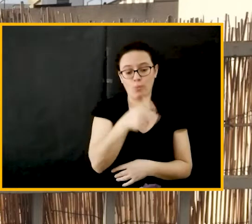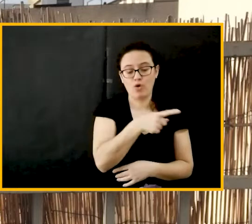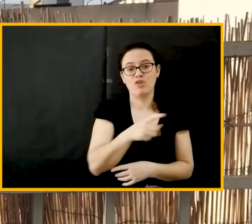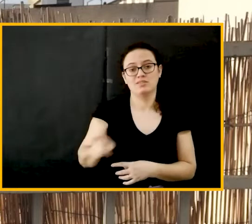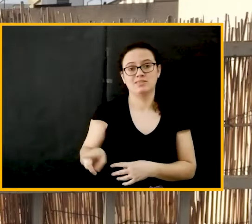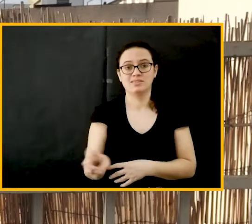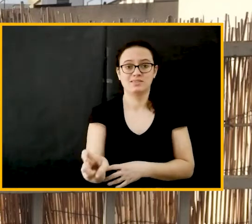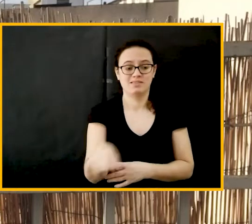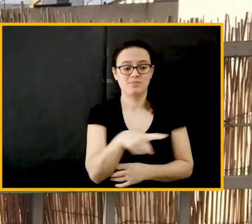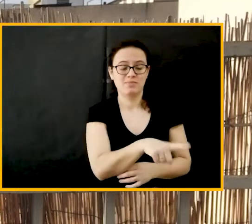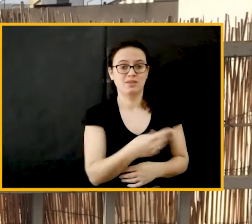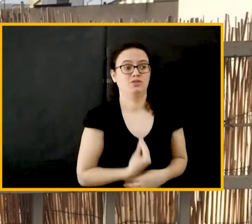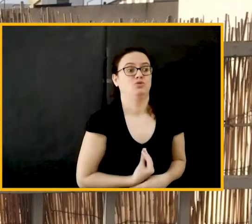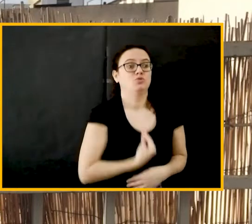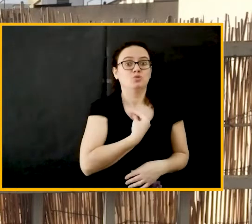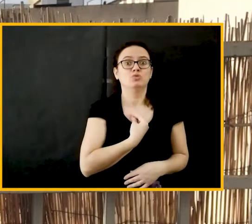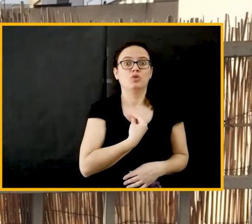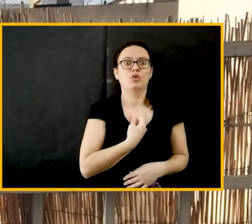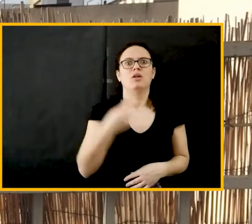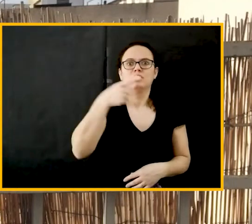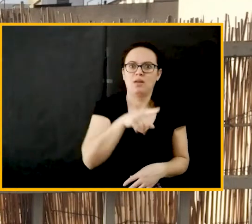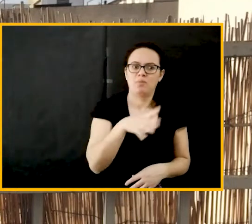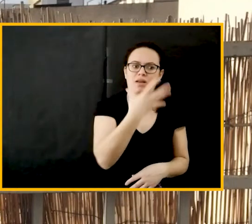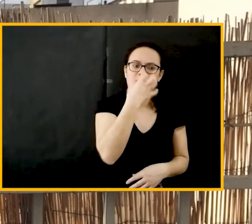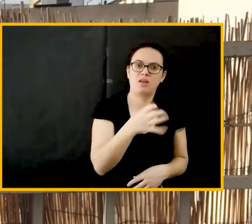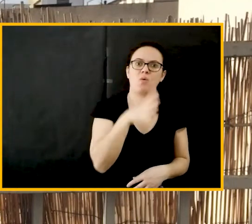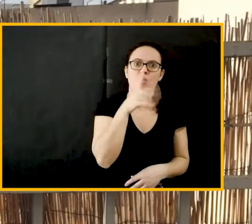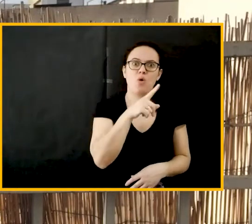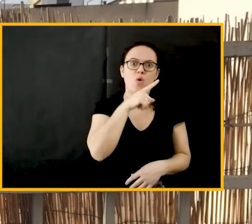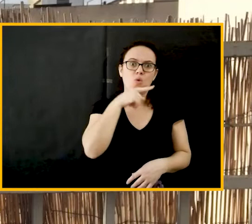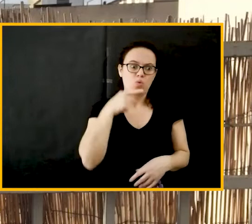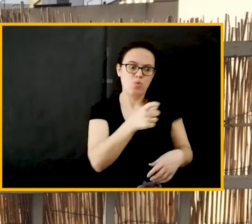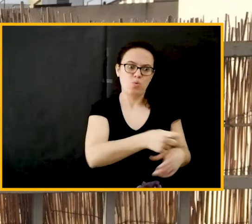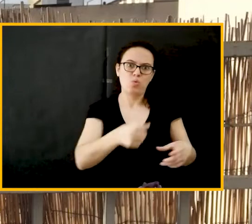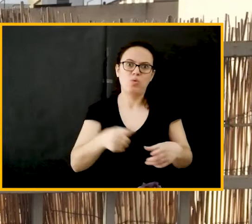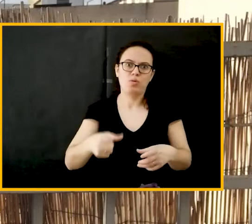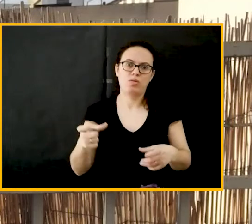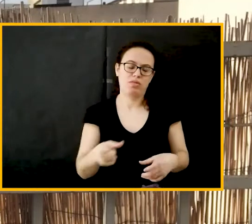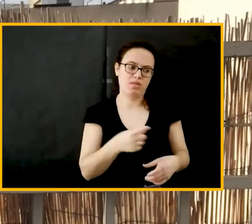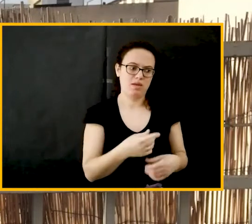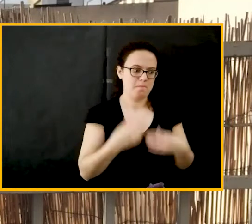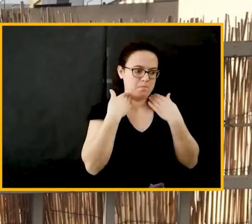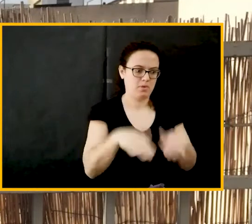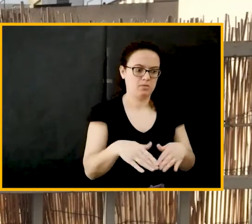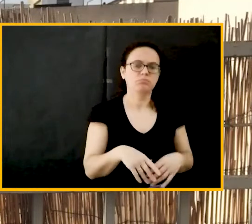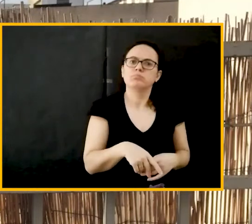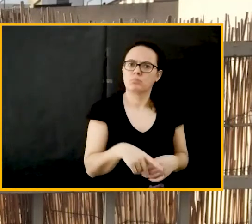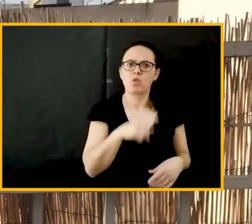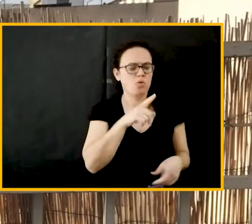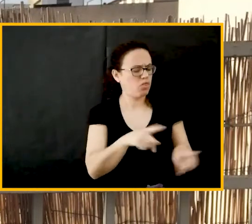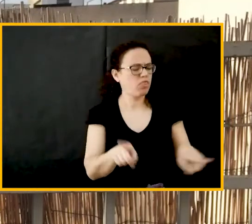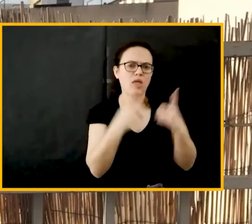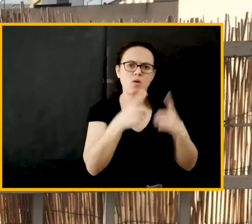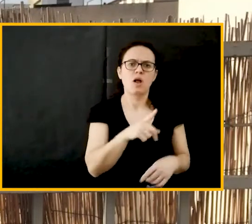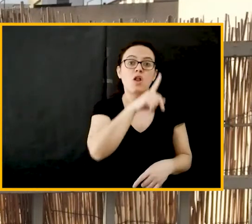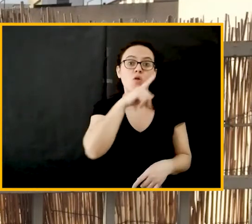y por los pasteles que había perdido su barriga. Ni corto ni perezoso, empezó a recogerlos todos y se la volvió a rellenar. Cogió a la cobra, se la